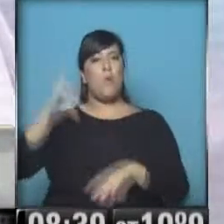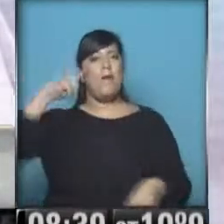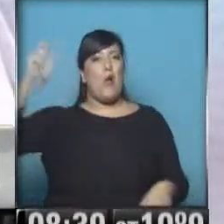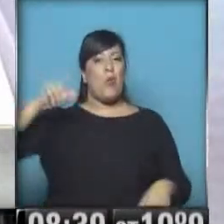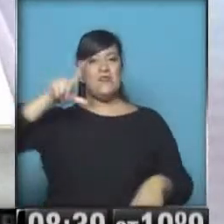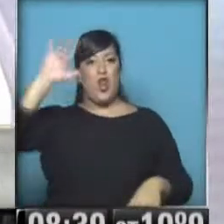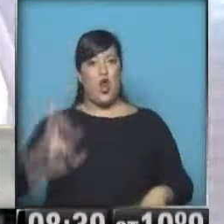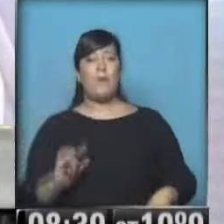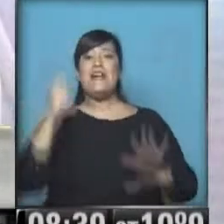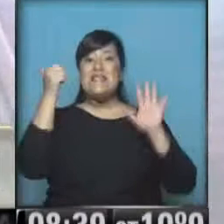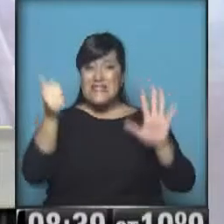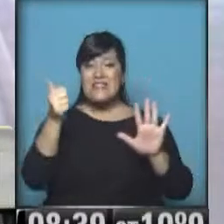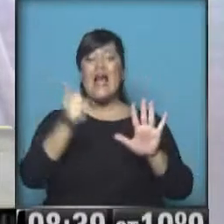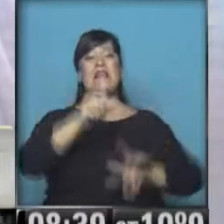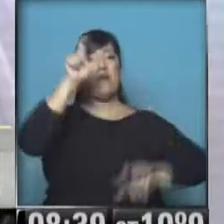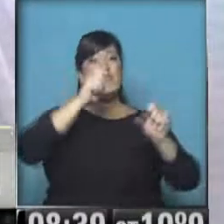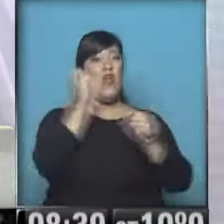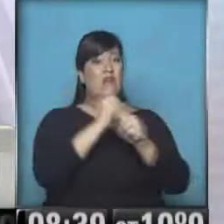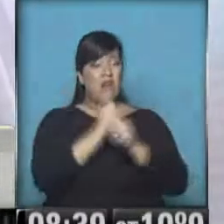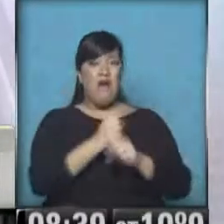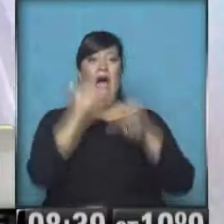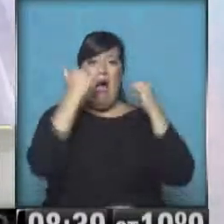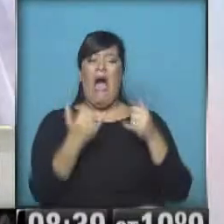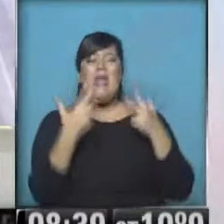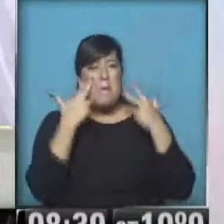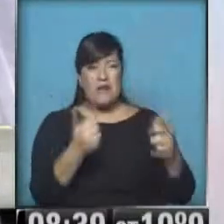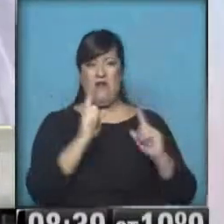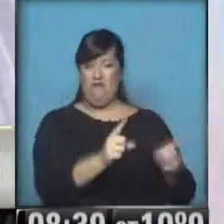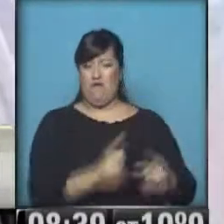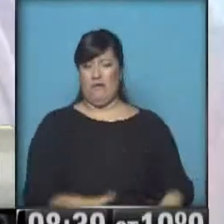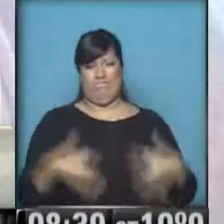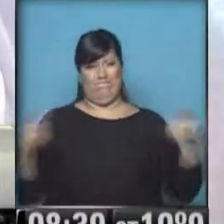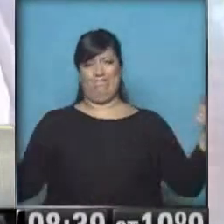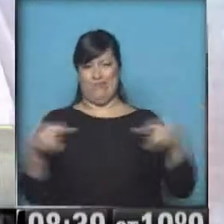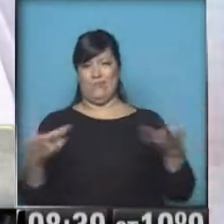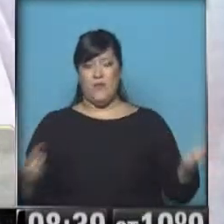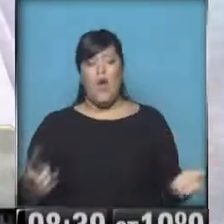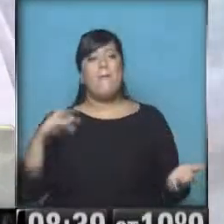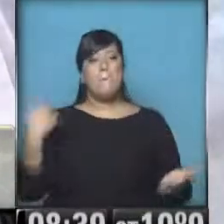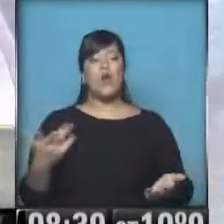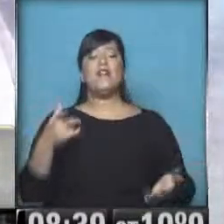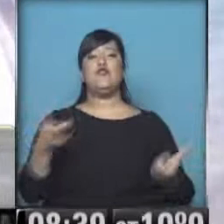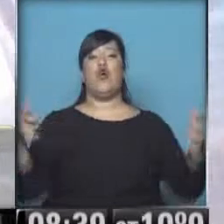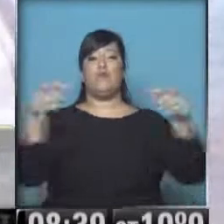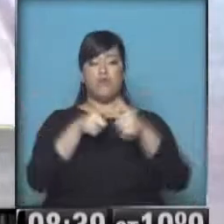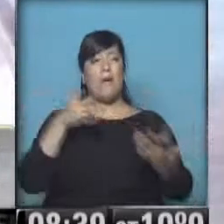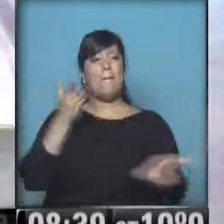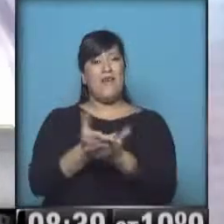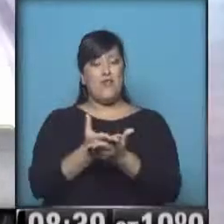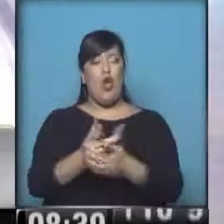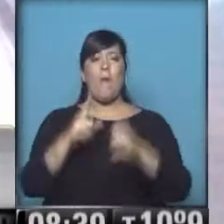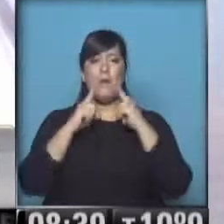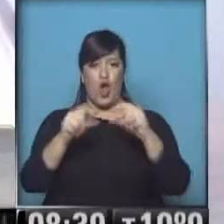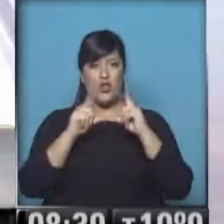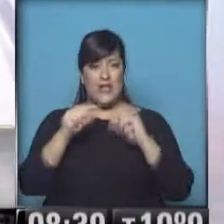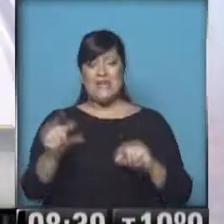trabajadores procesados. Por suerte, la Cámara de Casación aceptó un pedido de un recurso de queja que